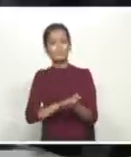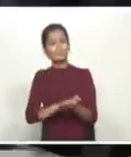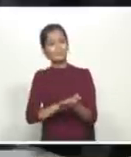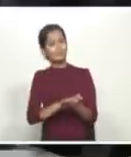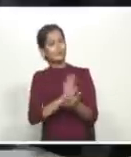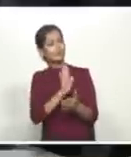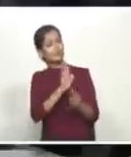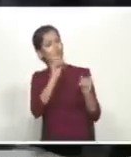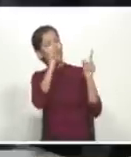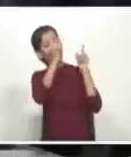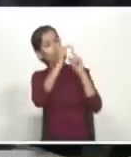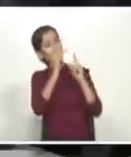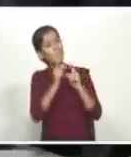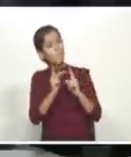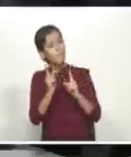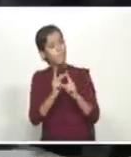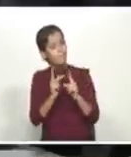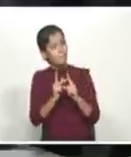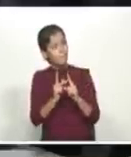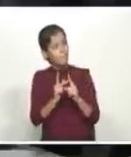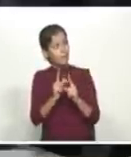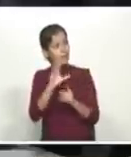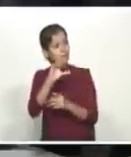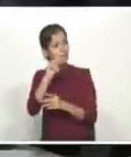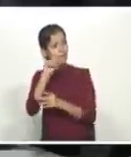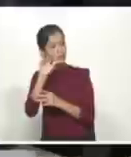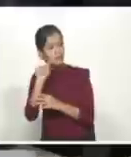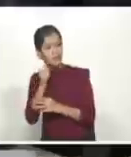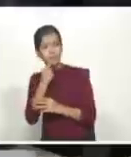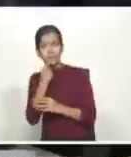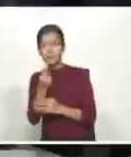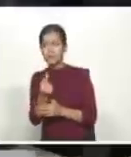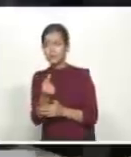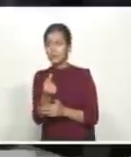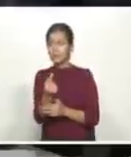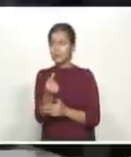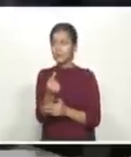las puede llevar a este ventilador. El CNA dijo que iba...